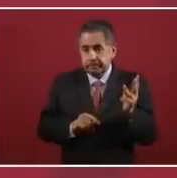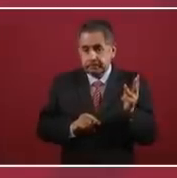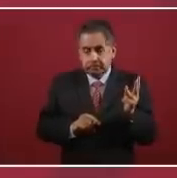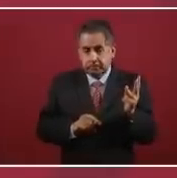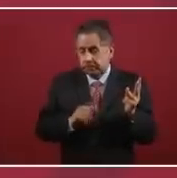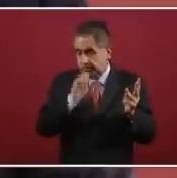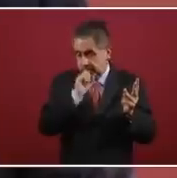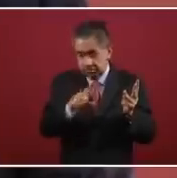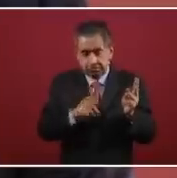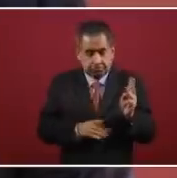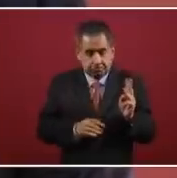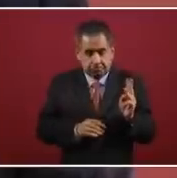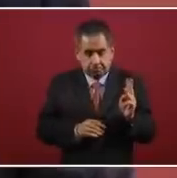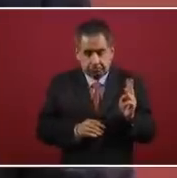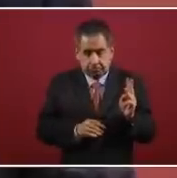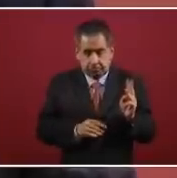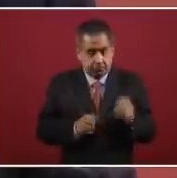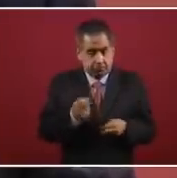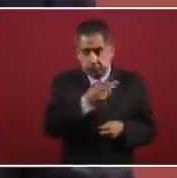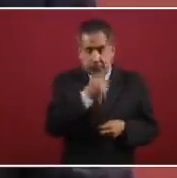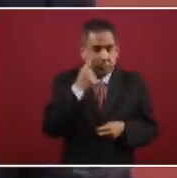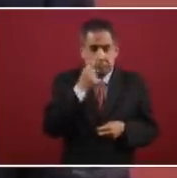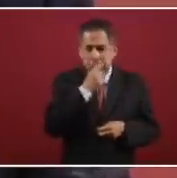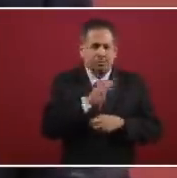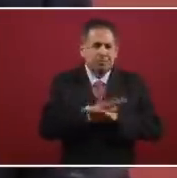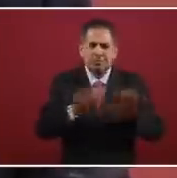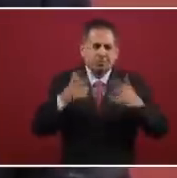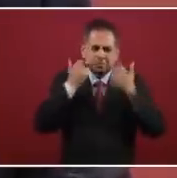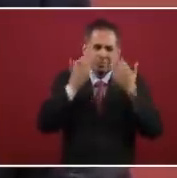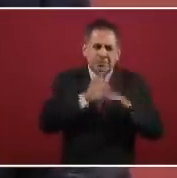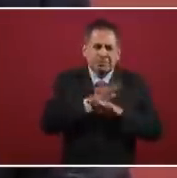también los que ya no quieren estar